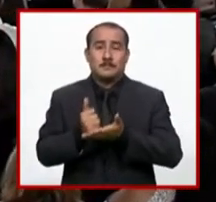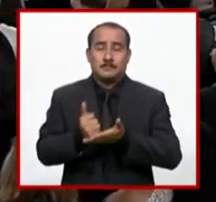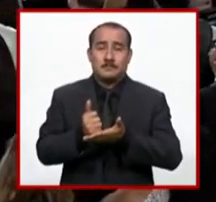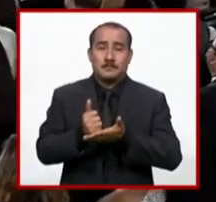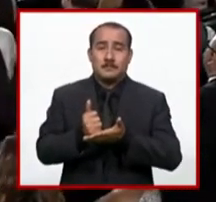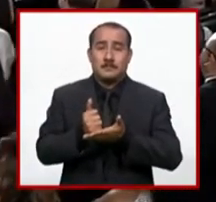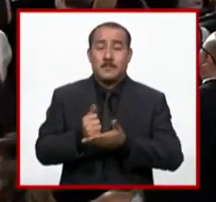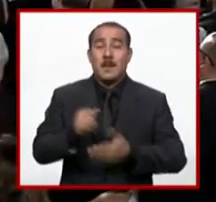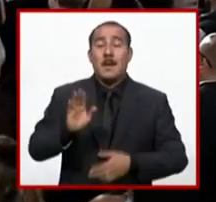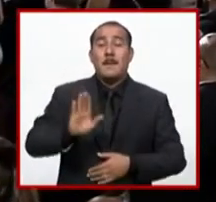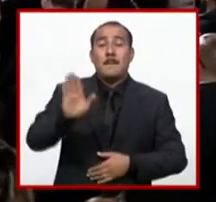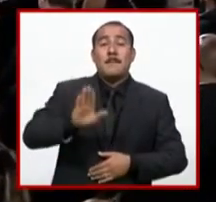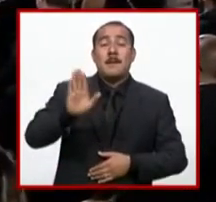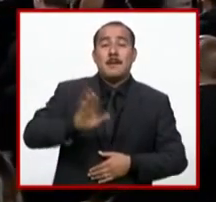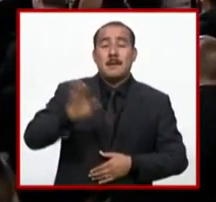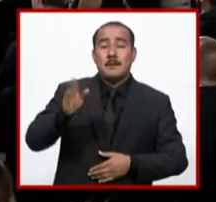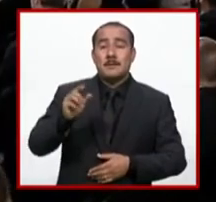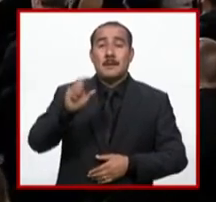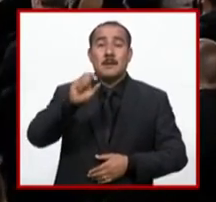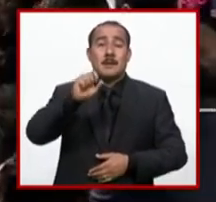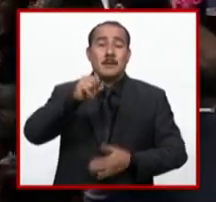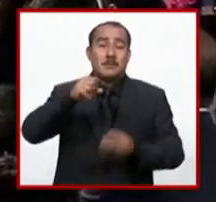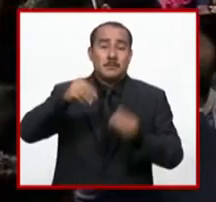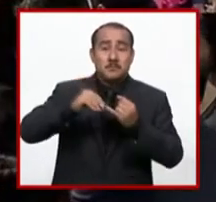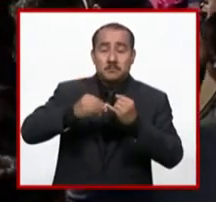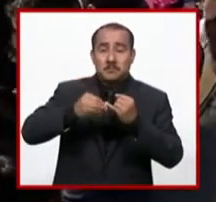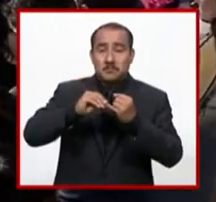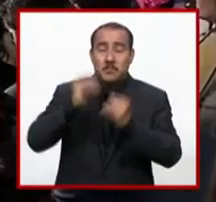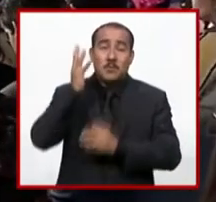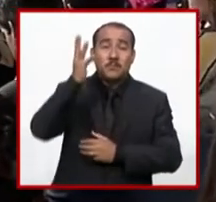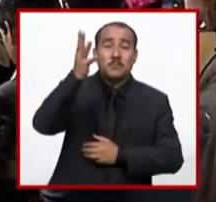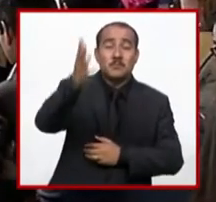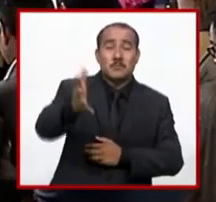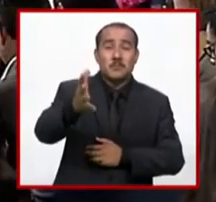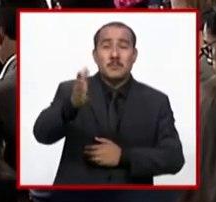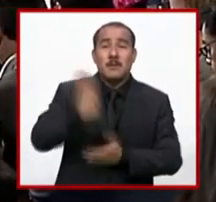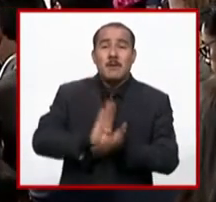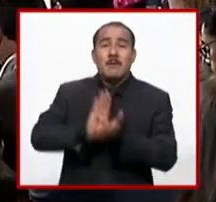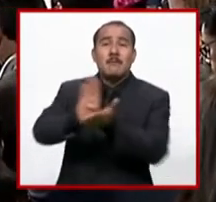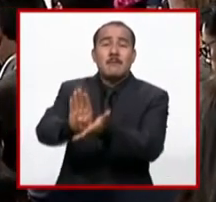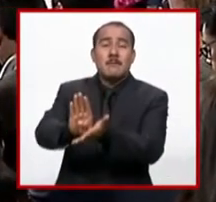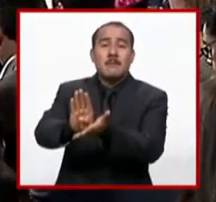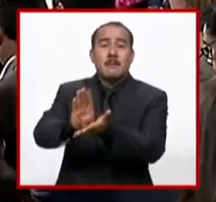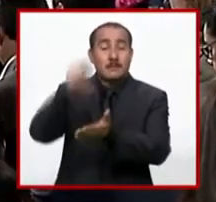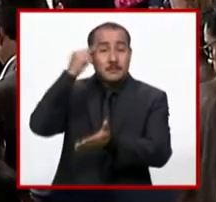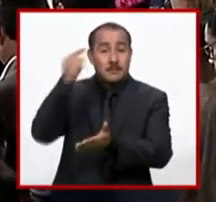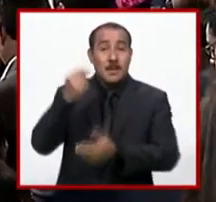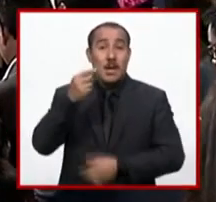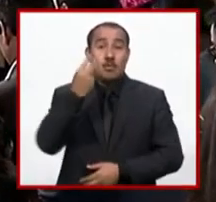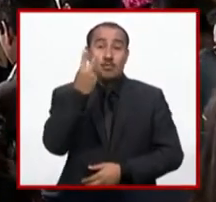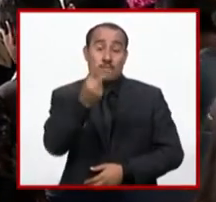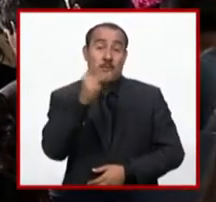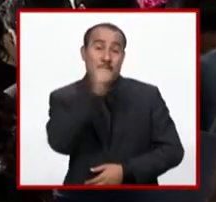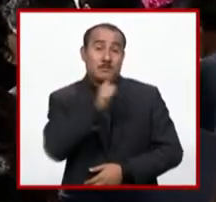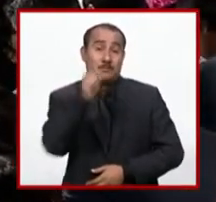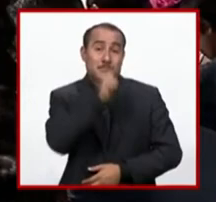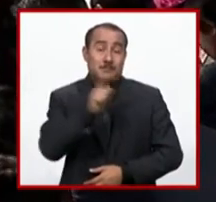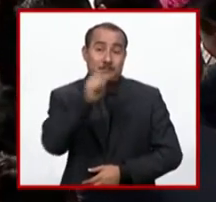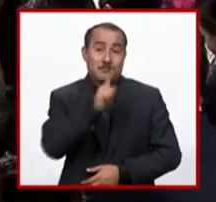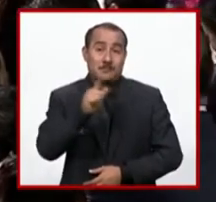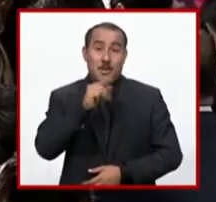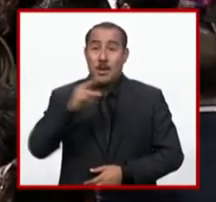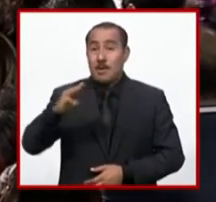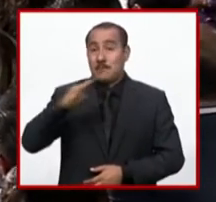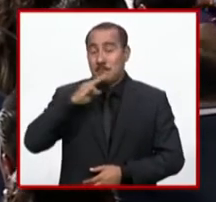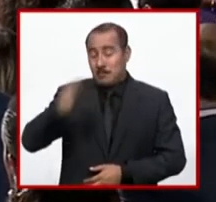un programa de becas, hoy 6,000 becas, a jóvenes que hablan dos lenguas, su lengua